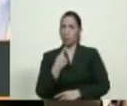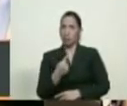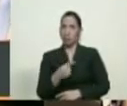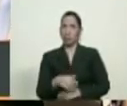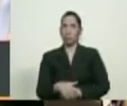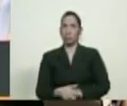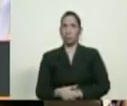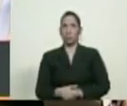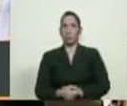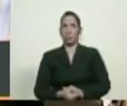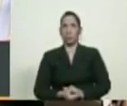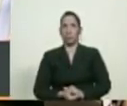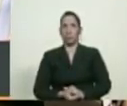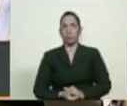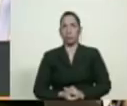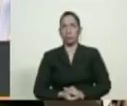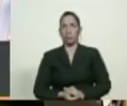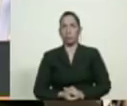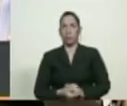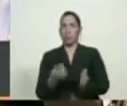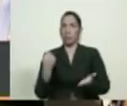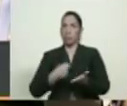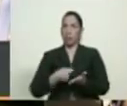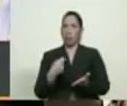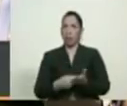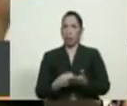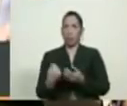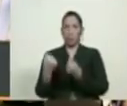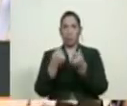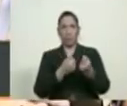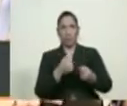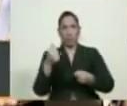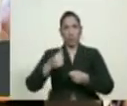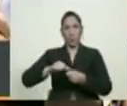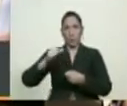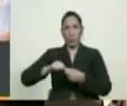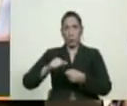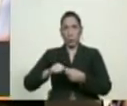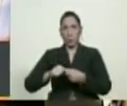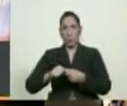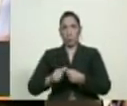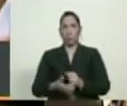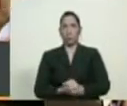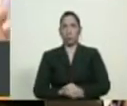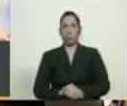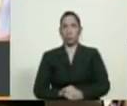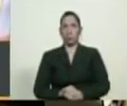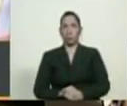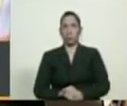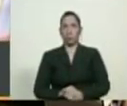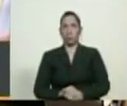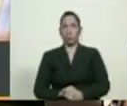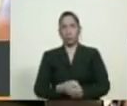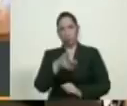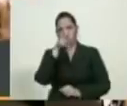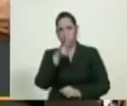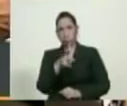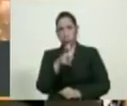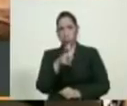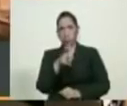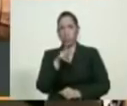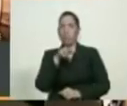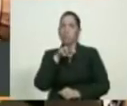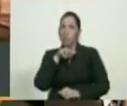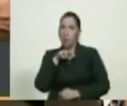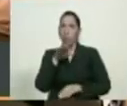sobre el incremento que tendrá el precio de la gasolina. No se han dado mayores detalles, pero han puesto videos, se ha hablado poco a